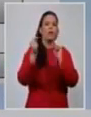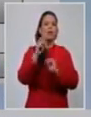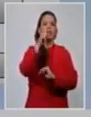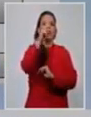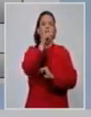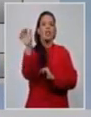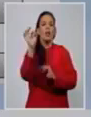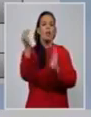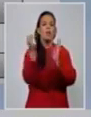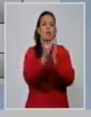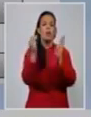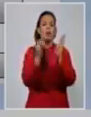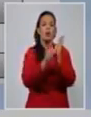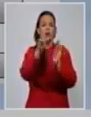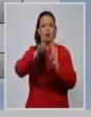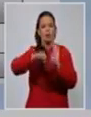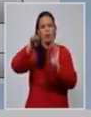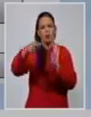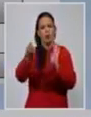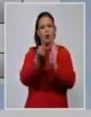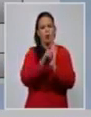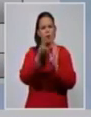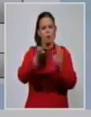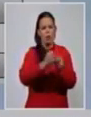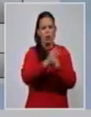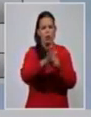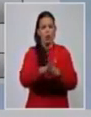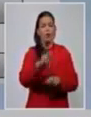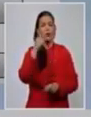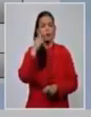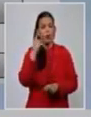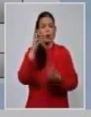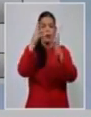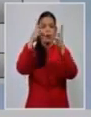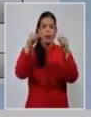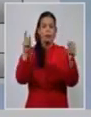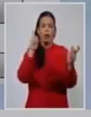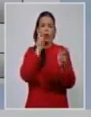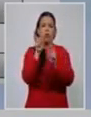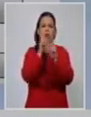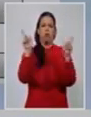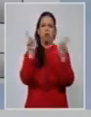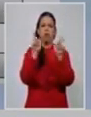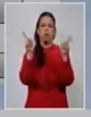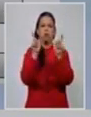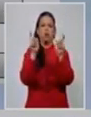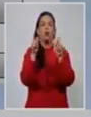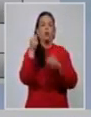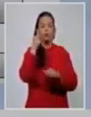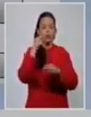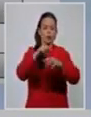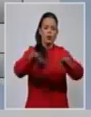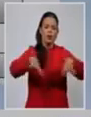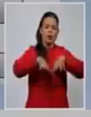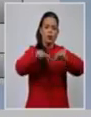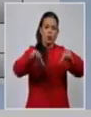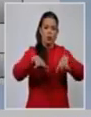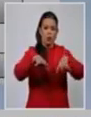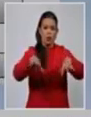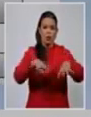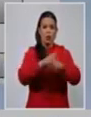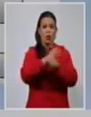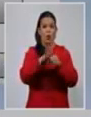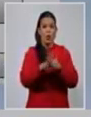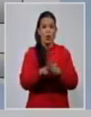casos confirmados, cifra muy llamativa. Creo que no ha habido una situación epidemiológica tan compleja